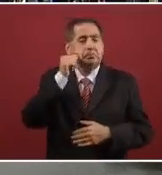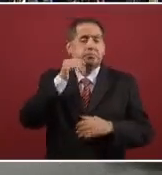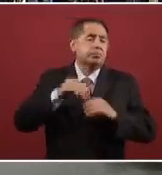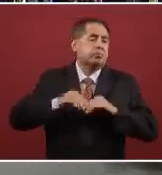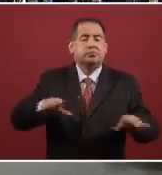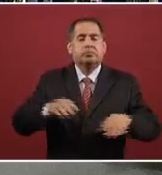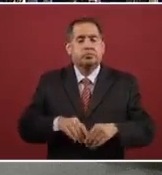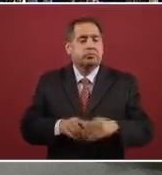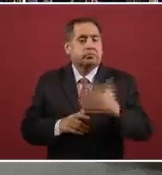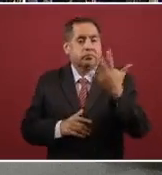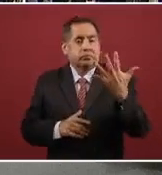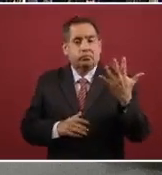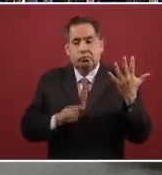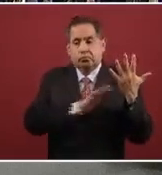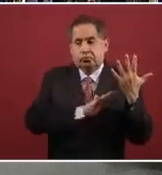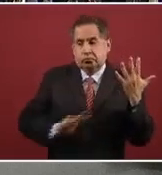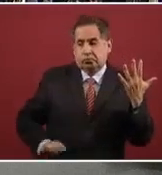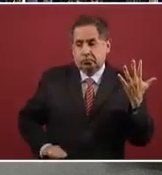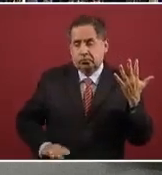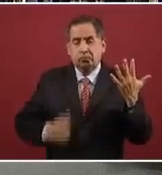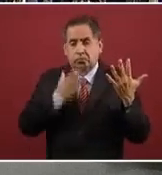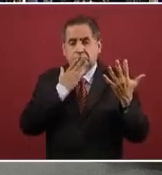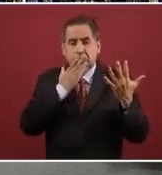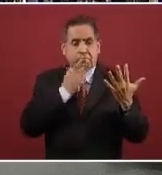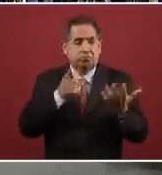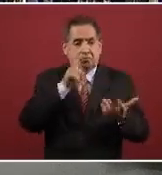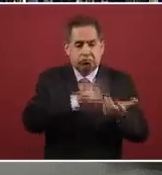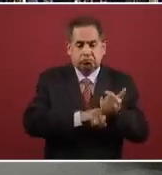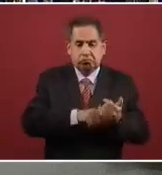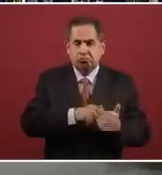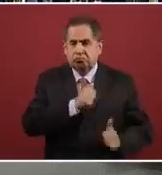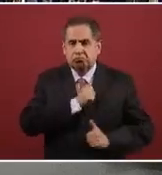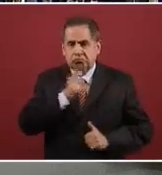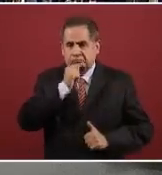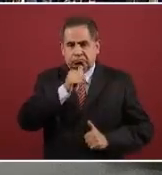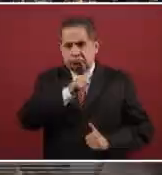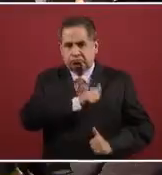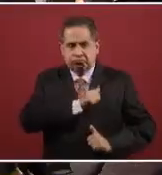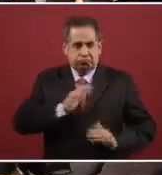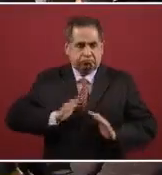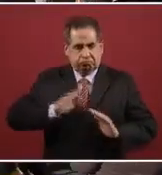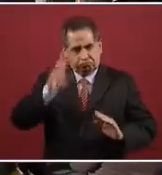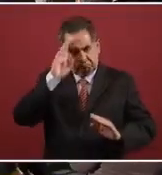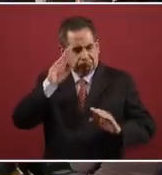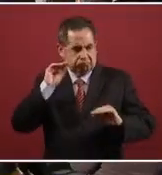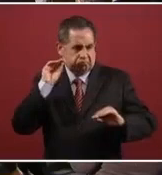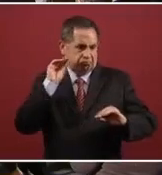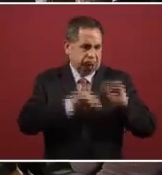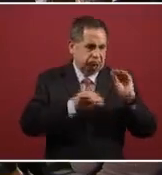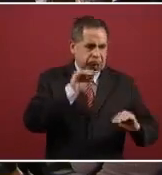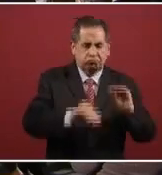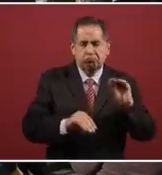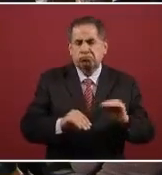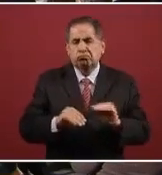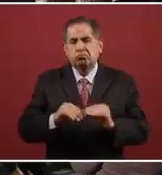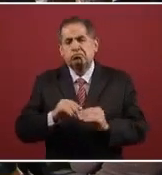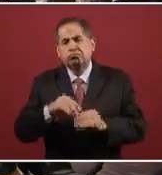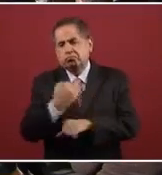5 municipios en Sonora van a tener mandos militares. Decía el secretario Durazo que es un programa